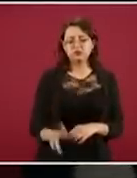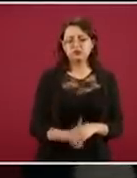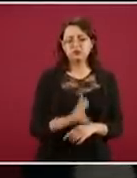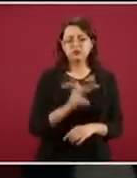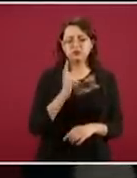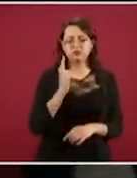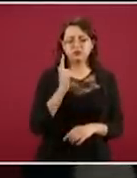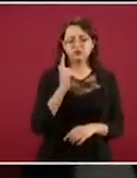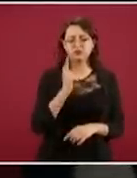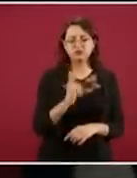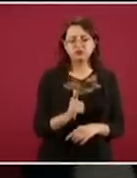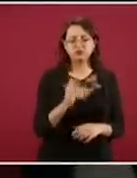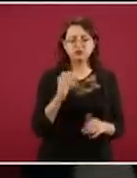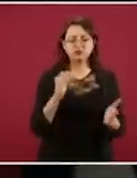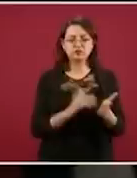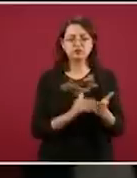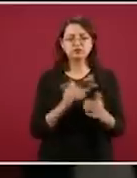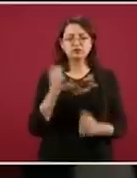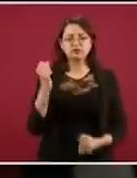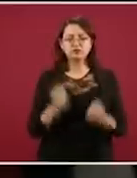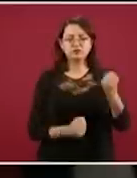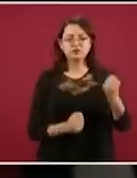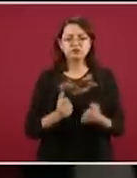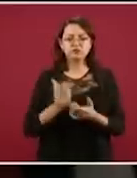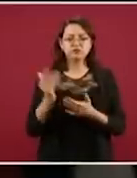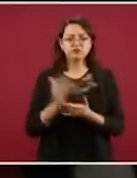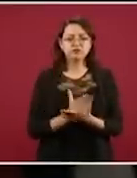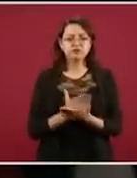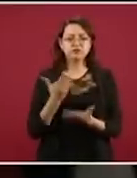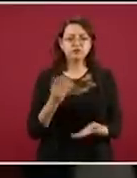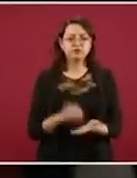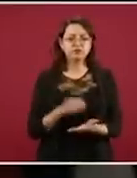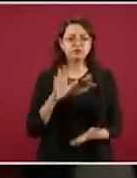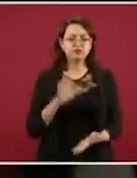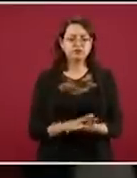97.358 autos menos que se han dado de alta, se han registrado,